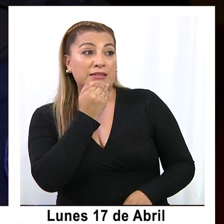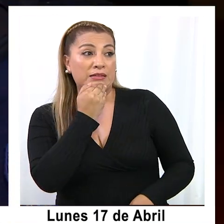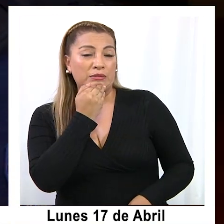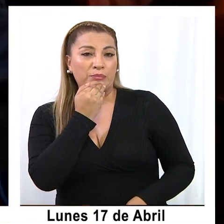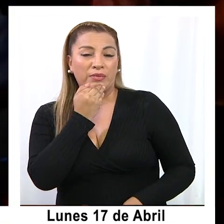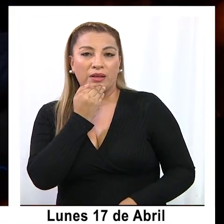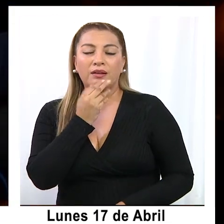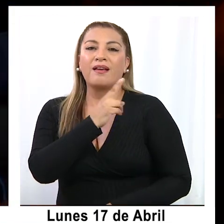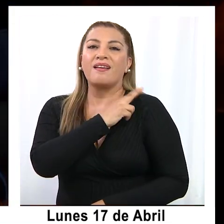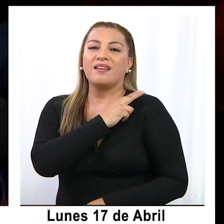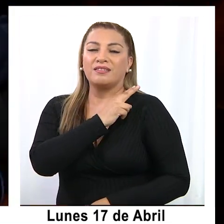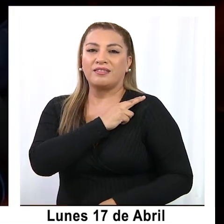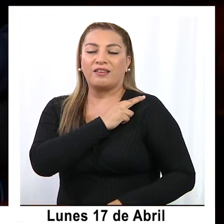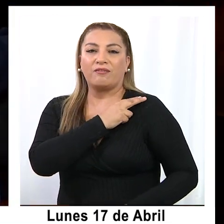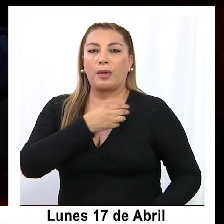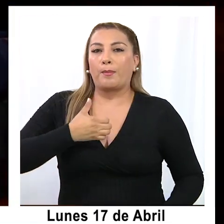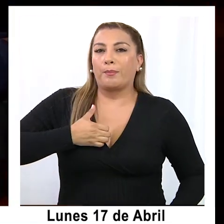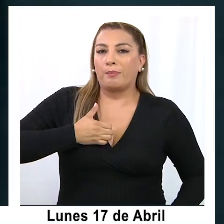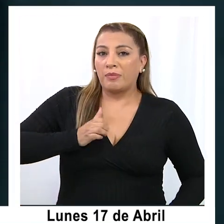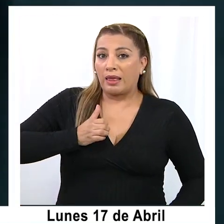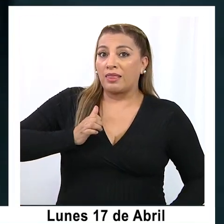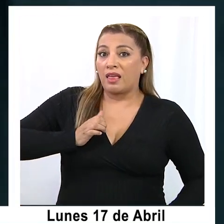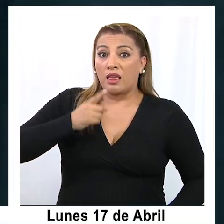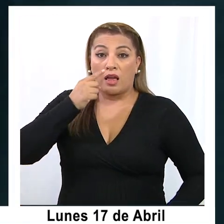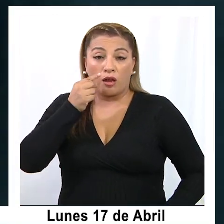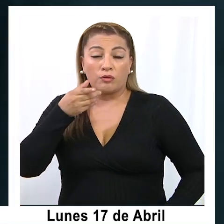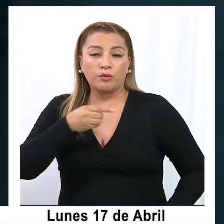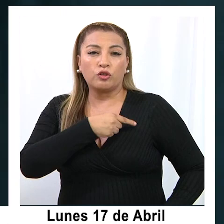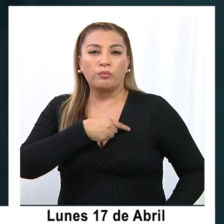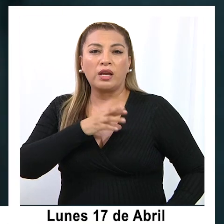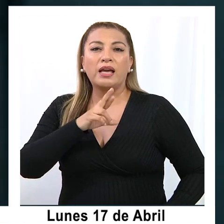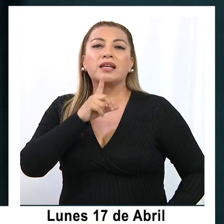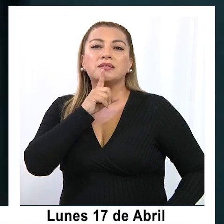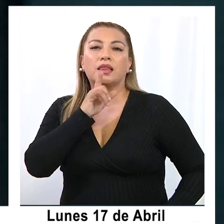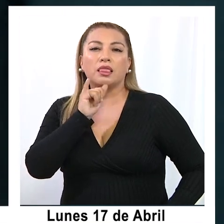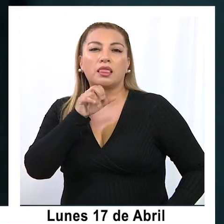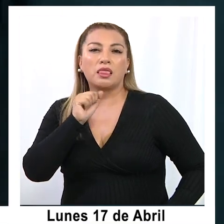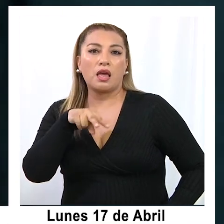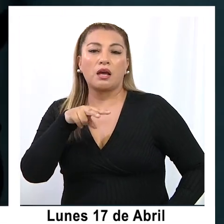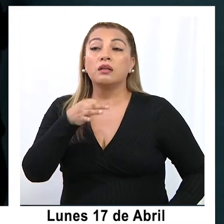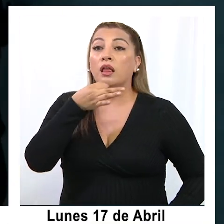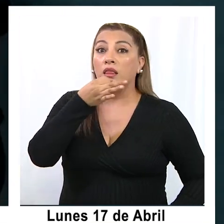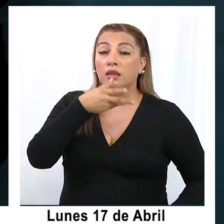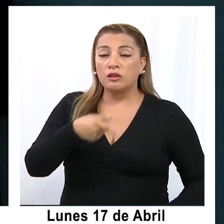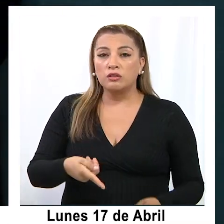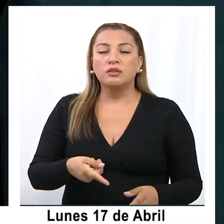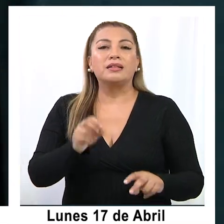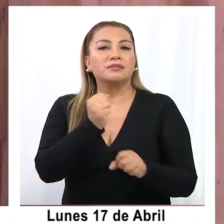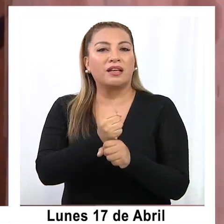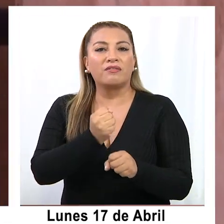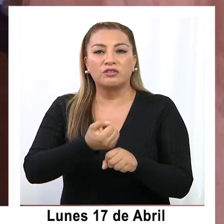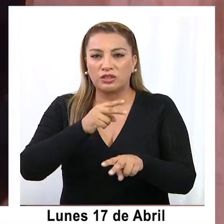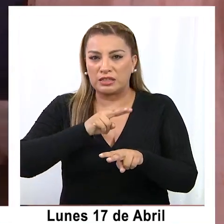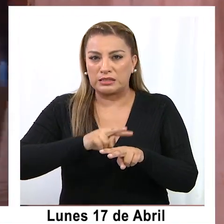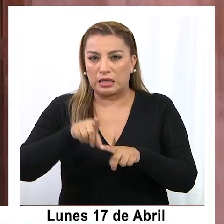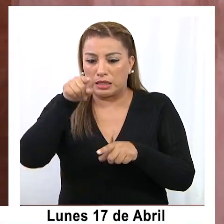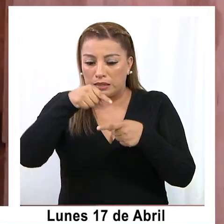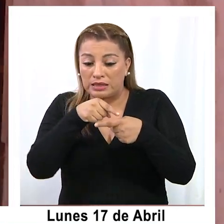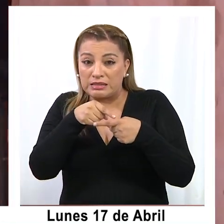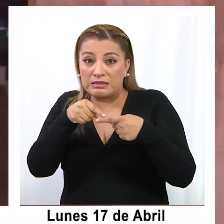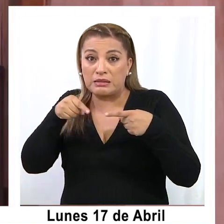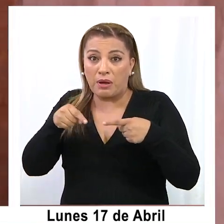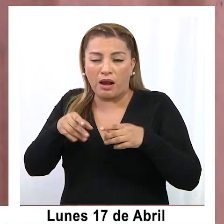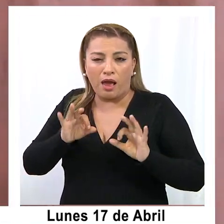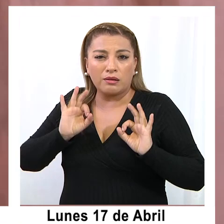prefecto inspector de la Policía de Investigaciones, Cristian Logos, dio cuenta de lo realizado en estas semanas,